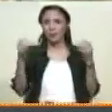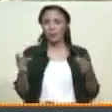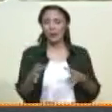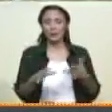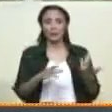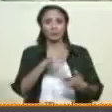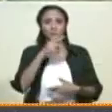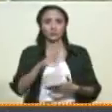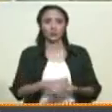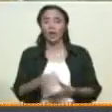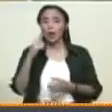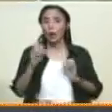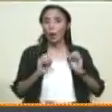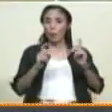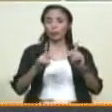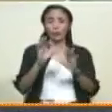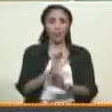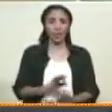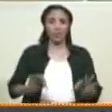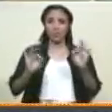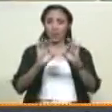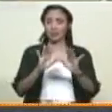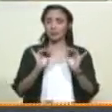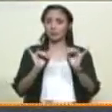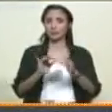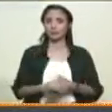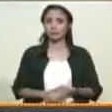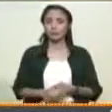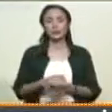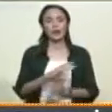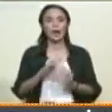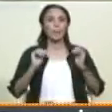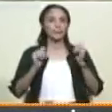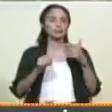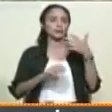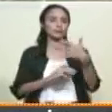No le han dado pero ni una oportunidad. Y comenzó a debilitarse el Estado.